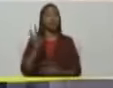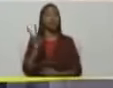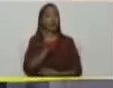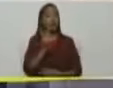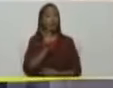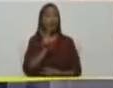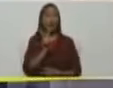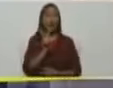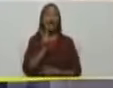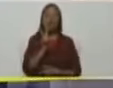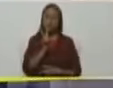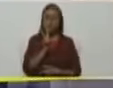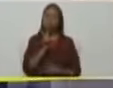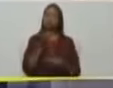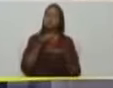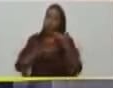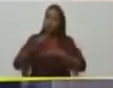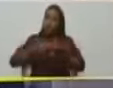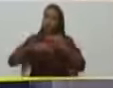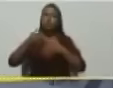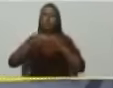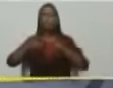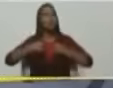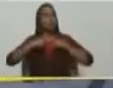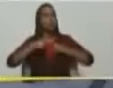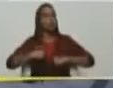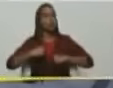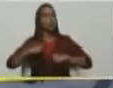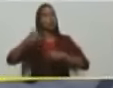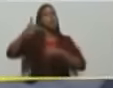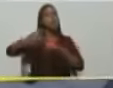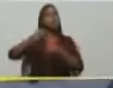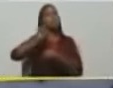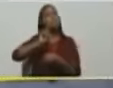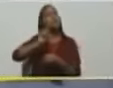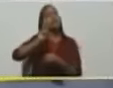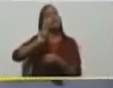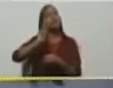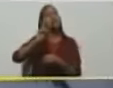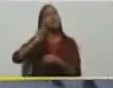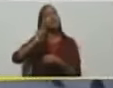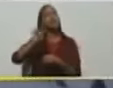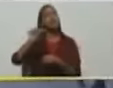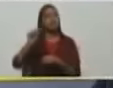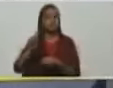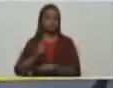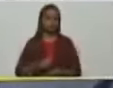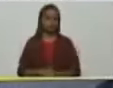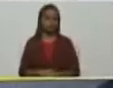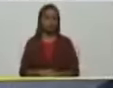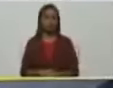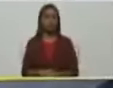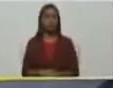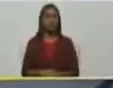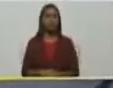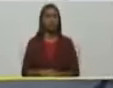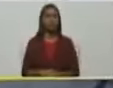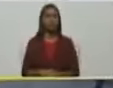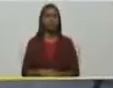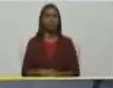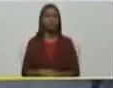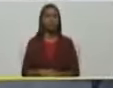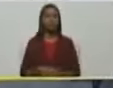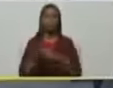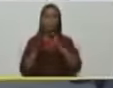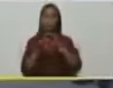mercado internacional de hidrocarburos con el fortalecimiento de PDVSA a fin de generar riquezas al país. Licencia para la exploración y explotación